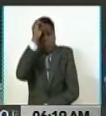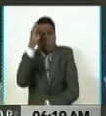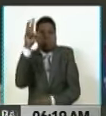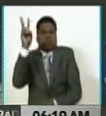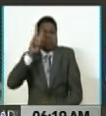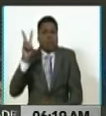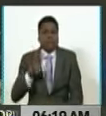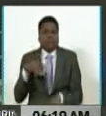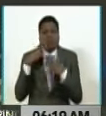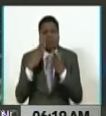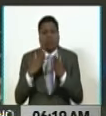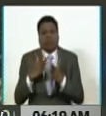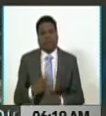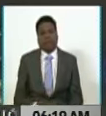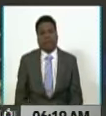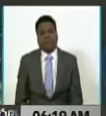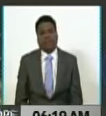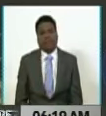venezolanidad,